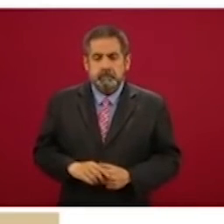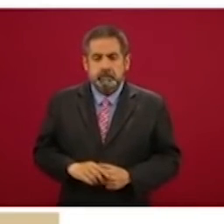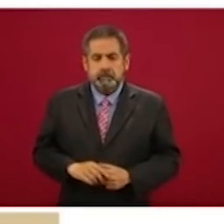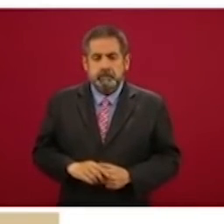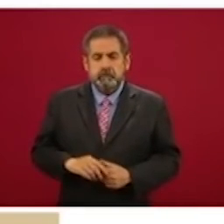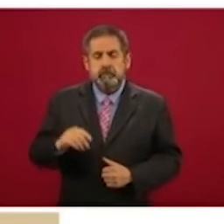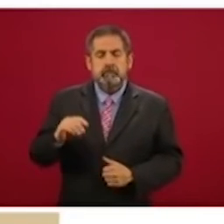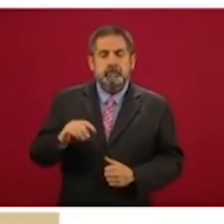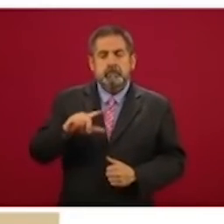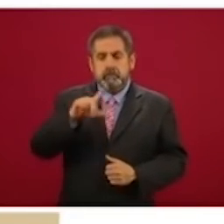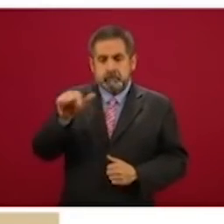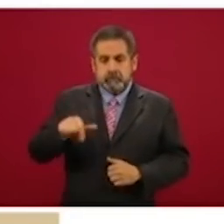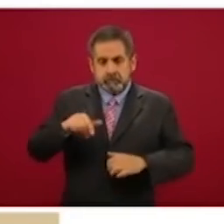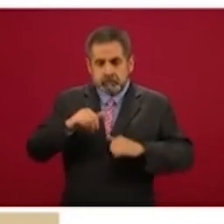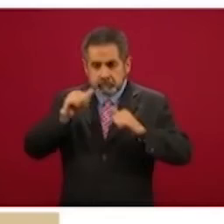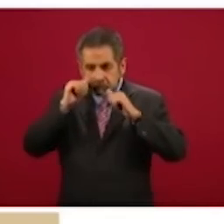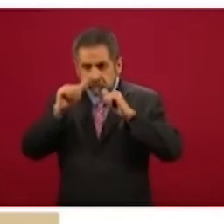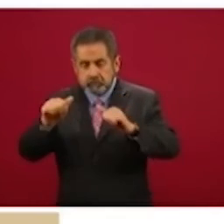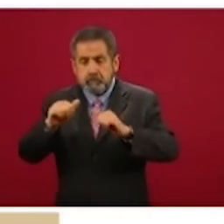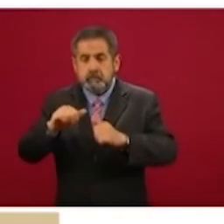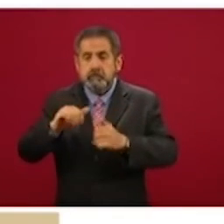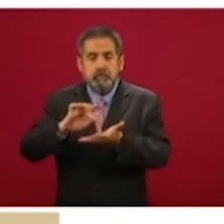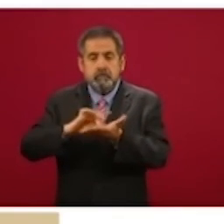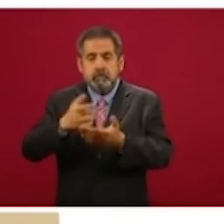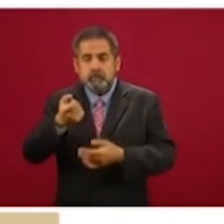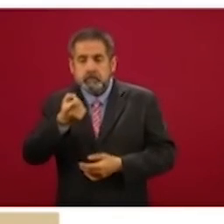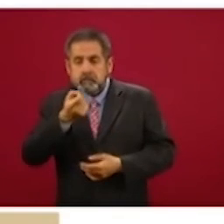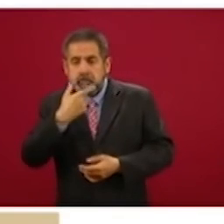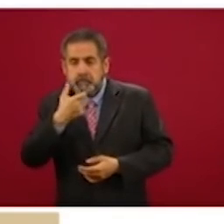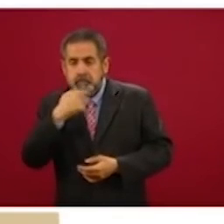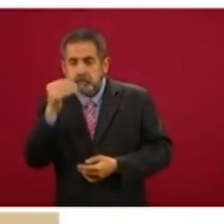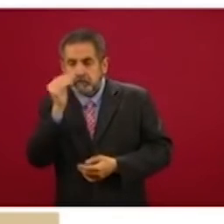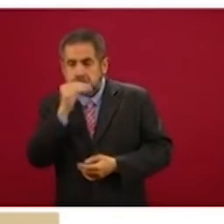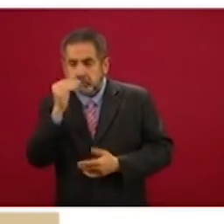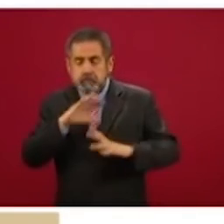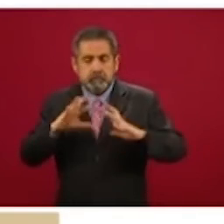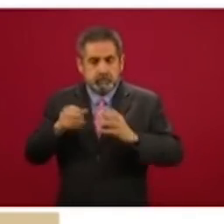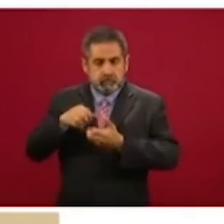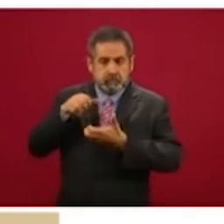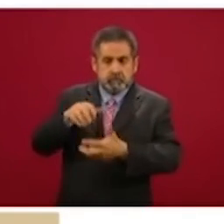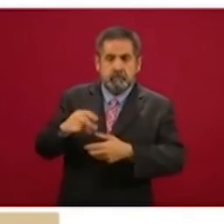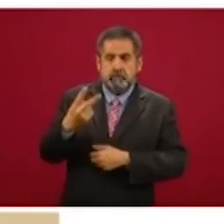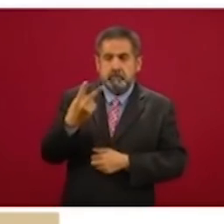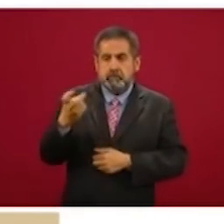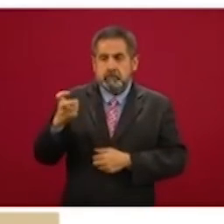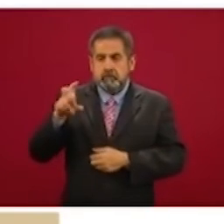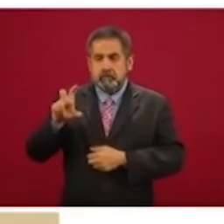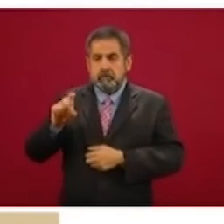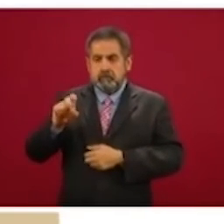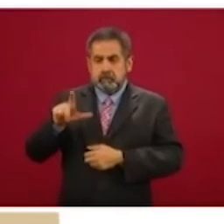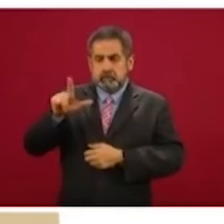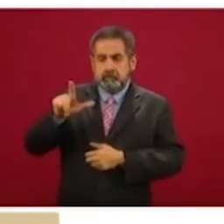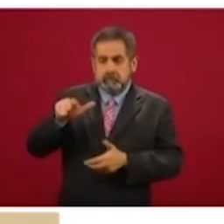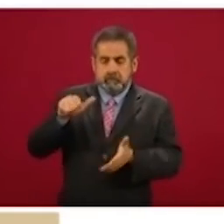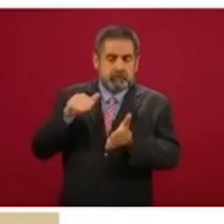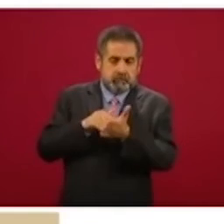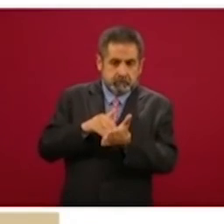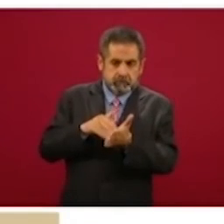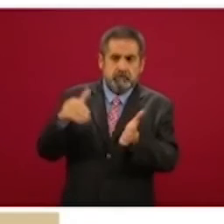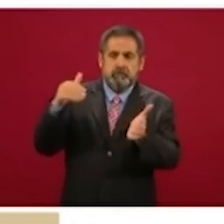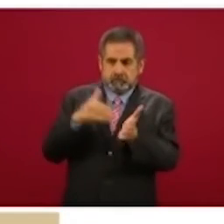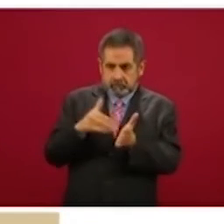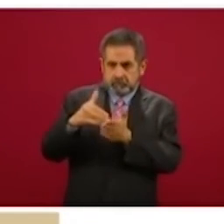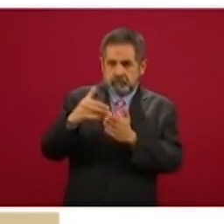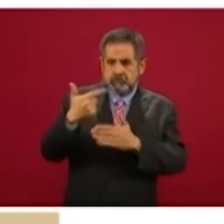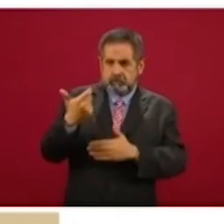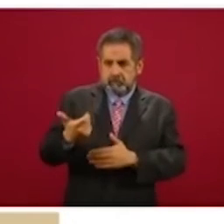es la atención médica y los medicamentos gratuitos 237 mil millones de 3